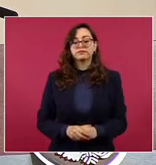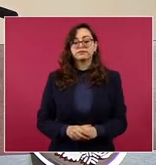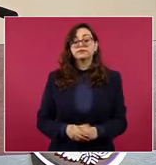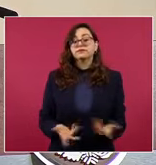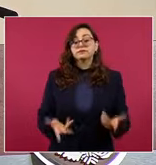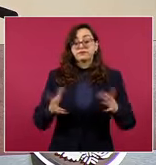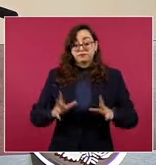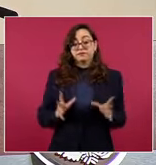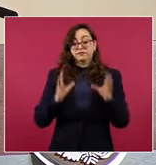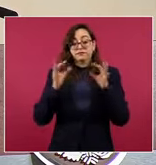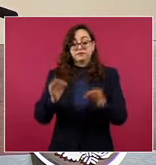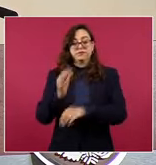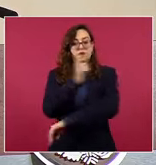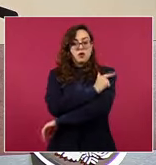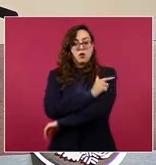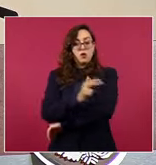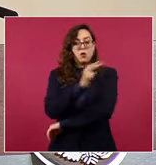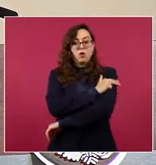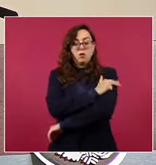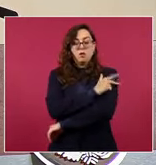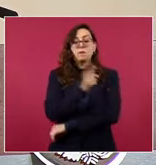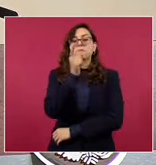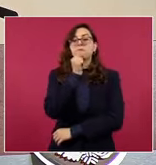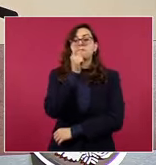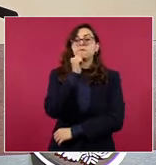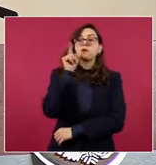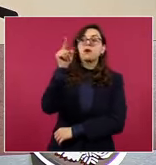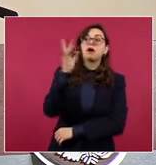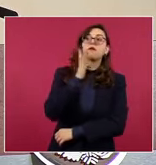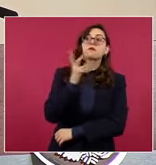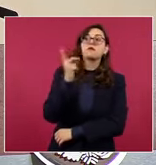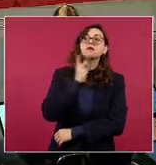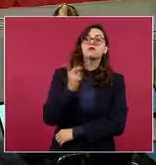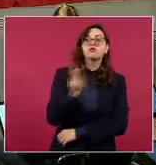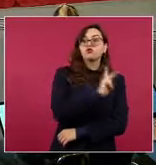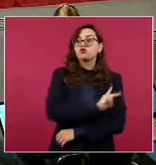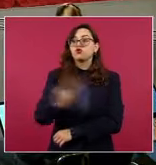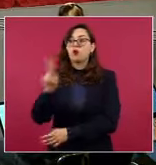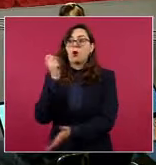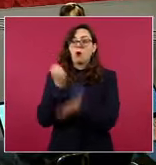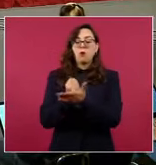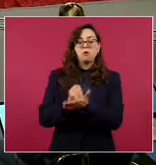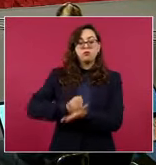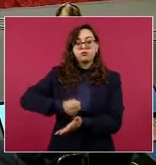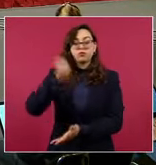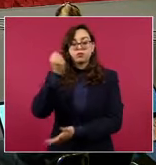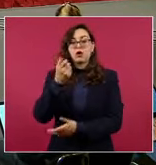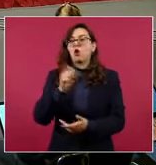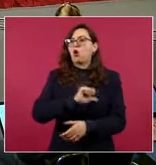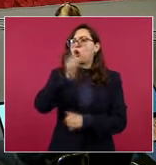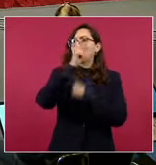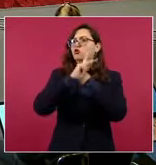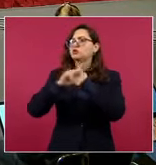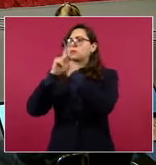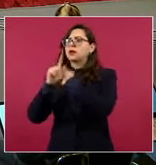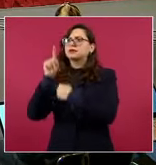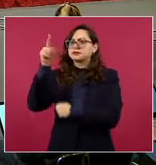capacitado, aprobado por el legislativo por unanimidad. Su consolidación en otros países ha llevado